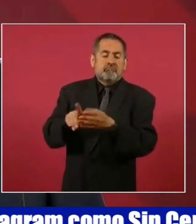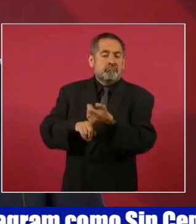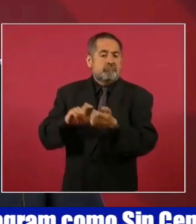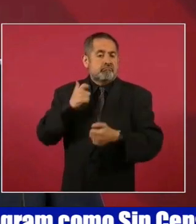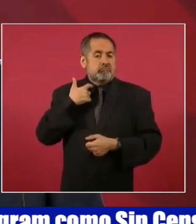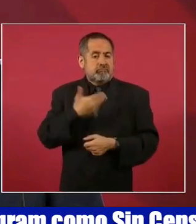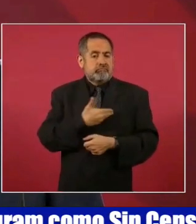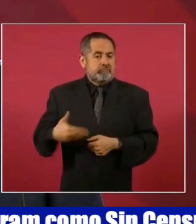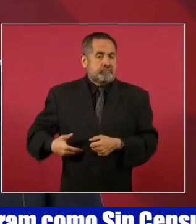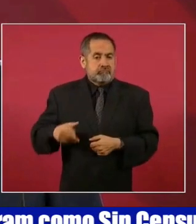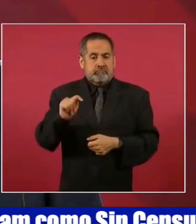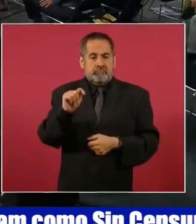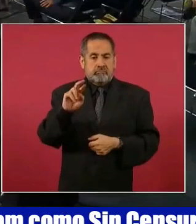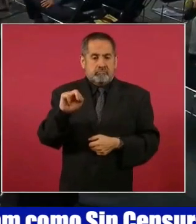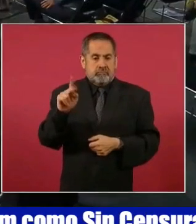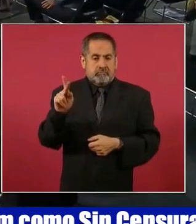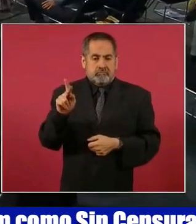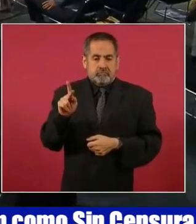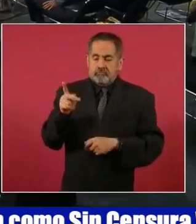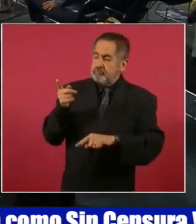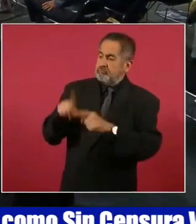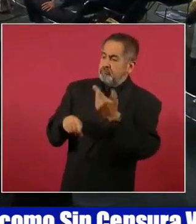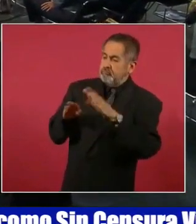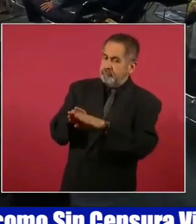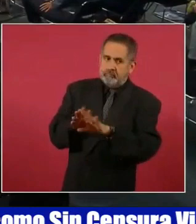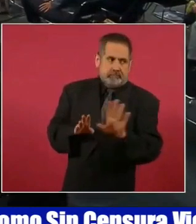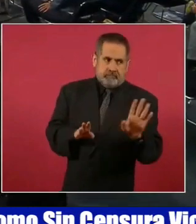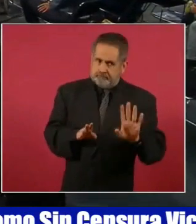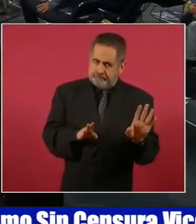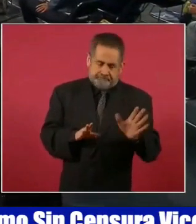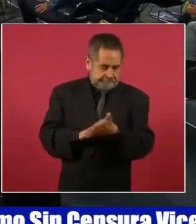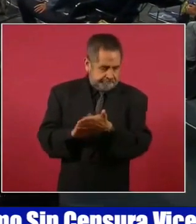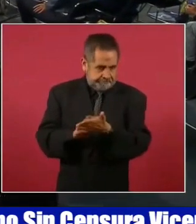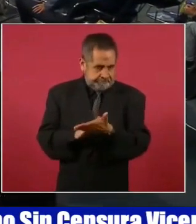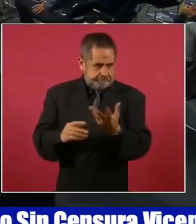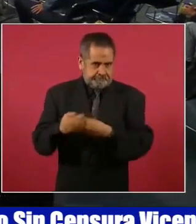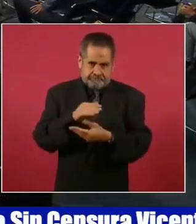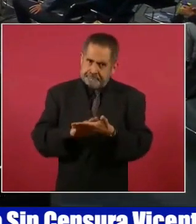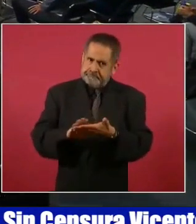toleraba, así de sencillo. Y mire, yo le quiero ser